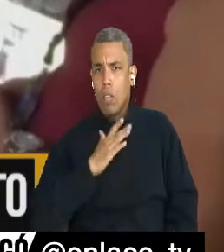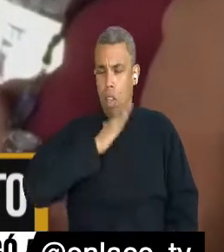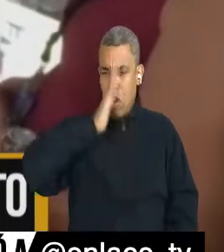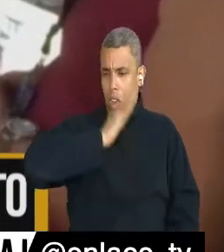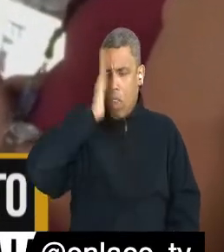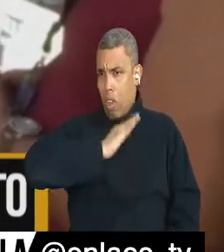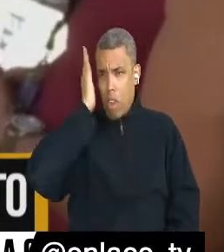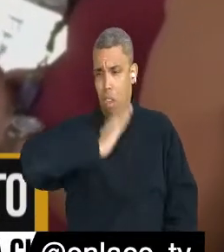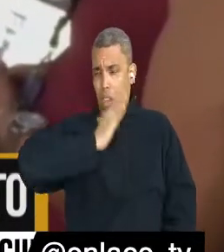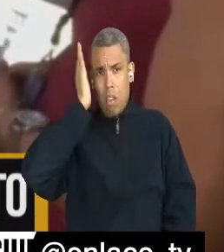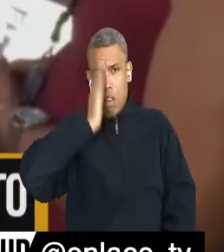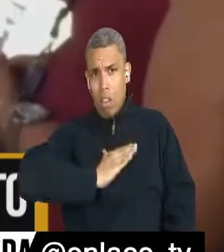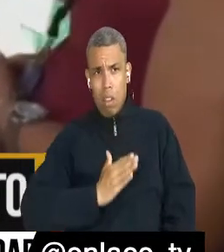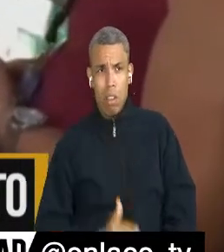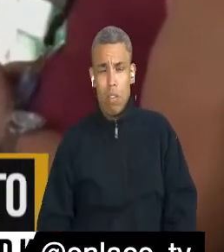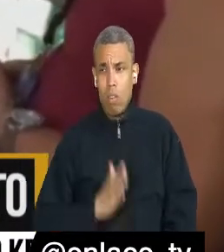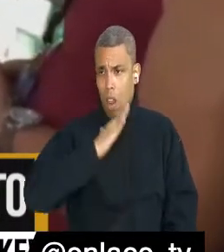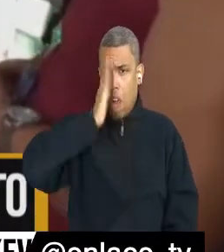de nada.